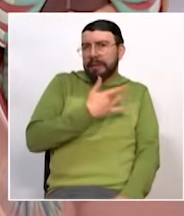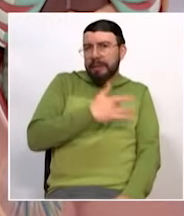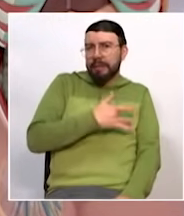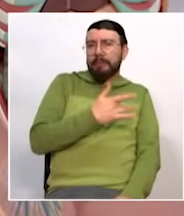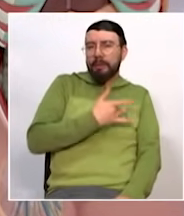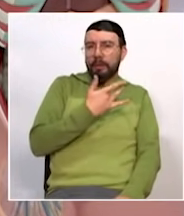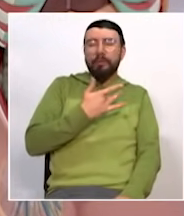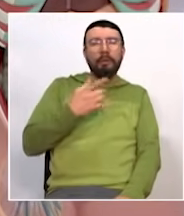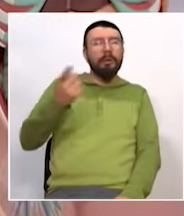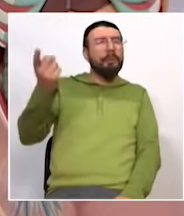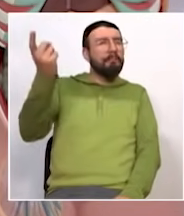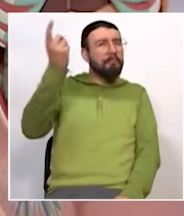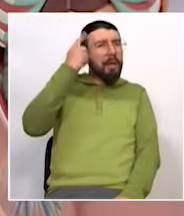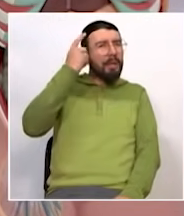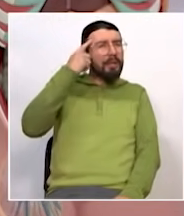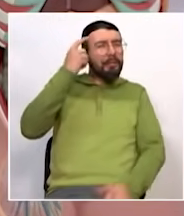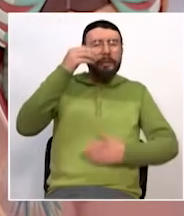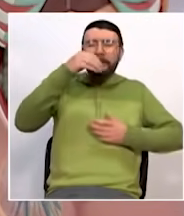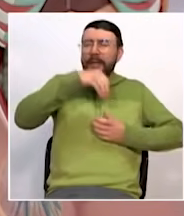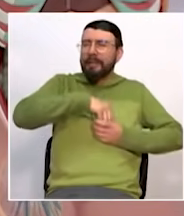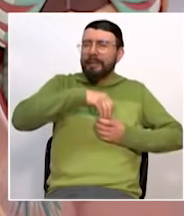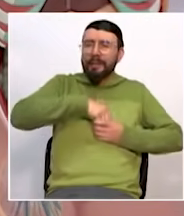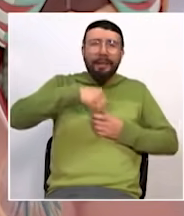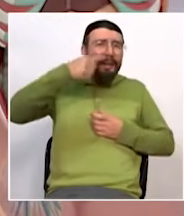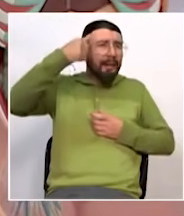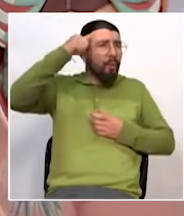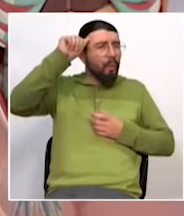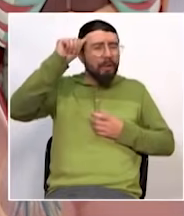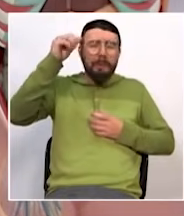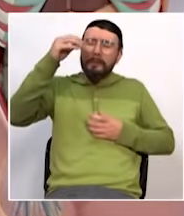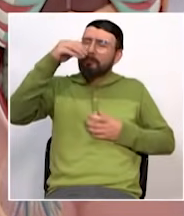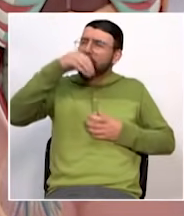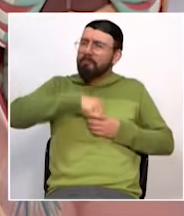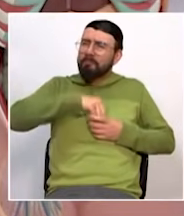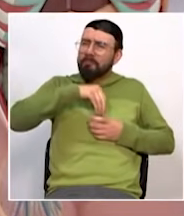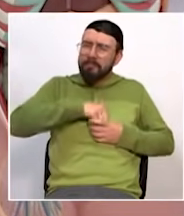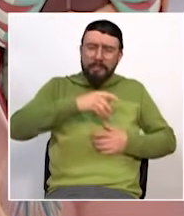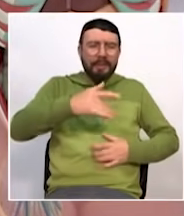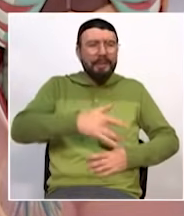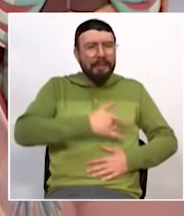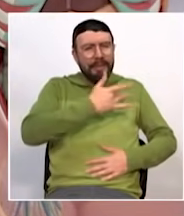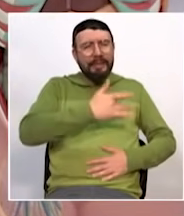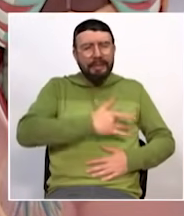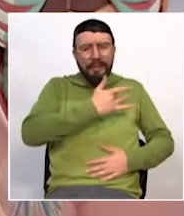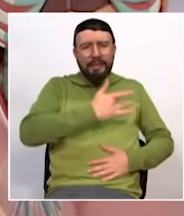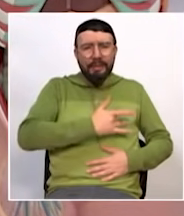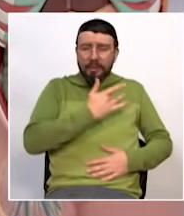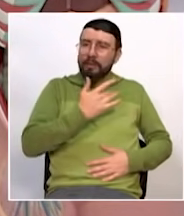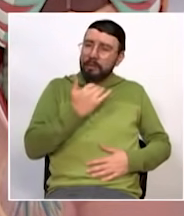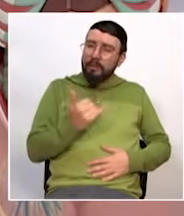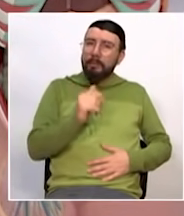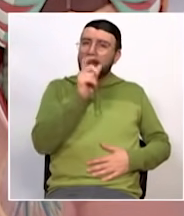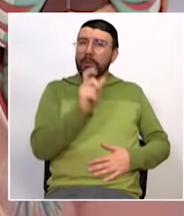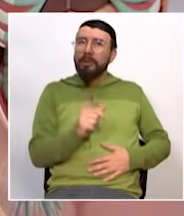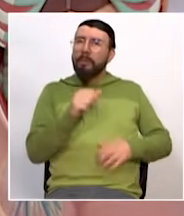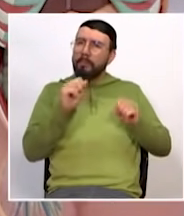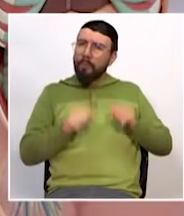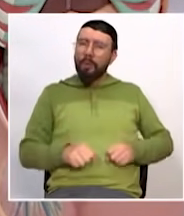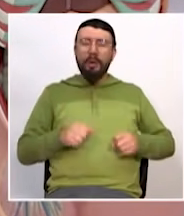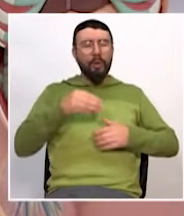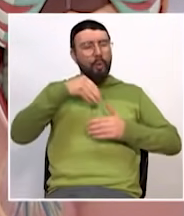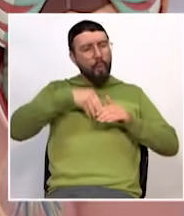un pensamiento o un recuerdo que está generando esa sensación que la persona puede guardar